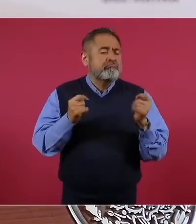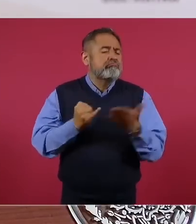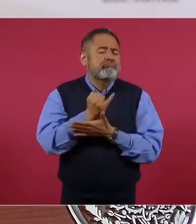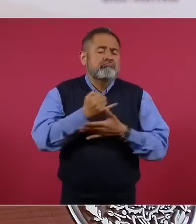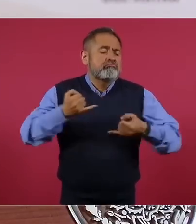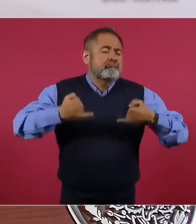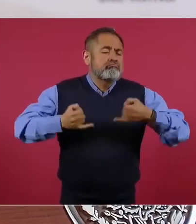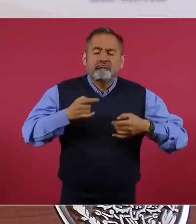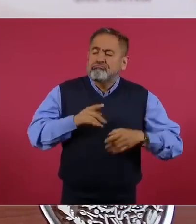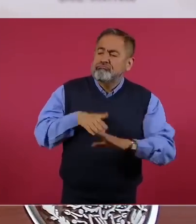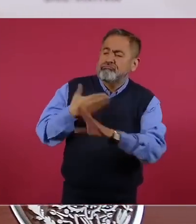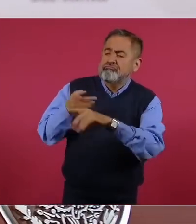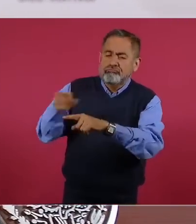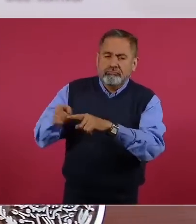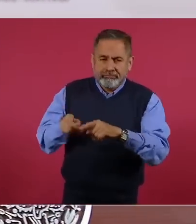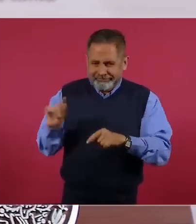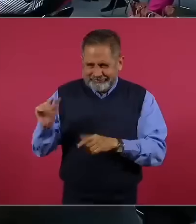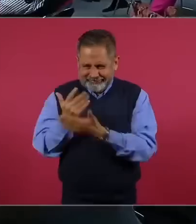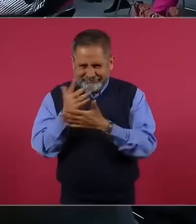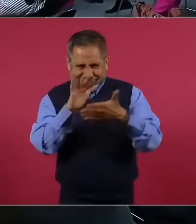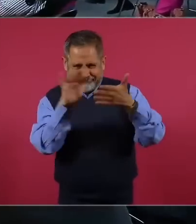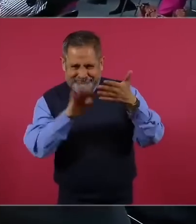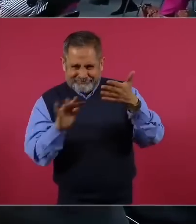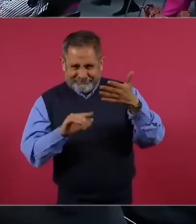según el cual, ahorita lo vamos a leer,